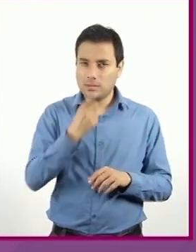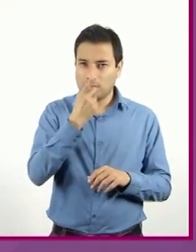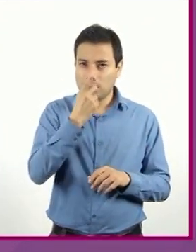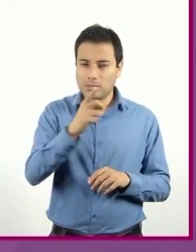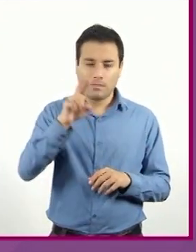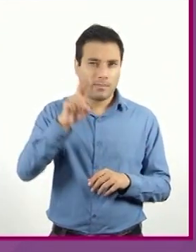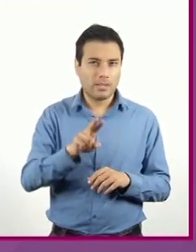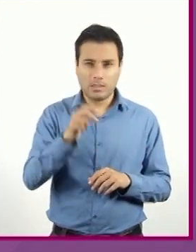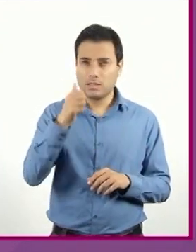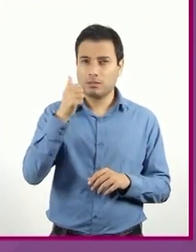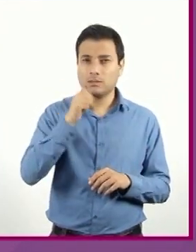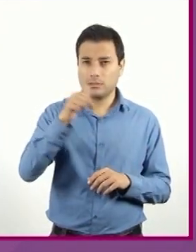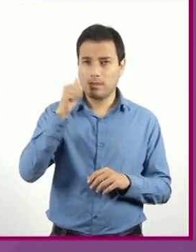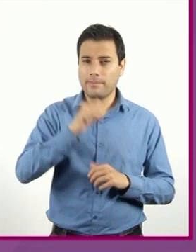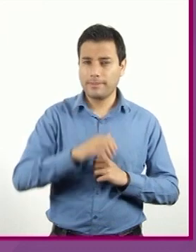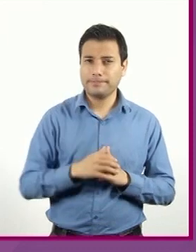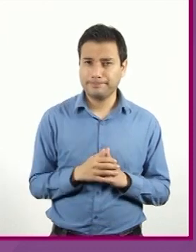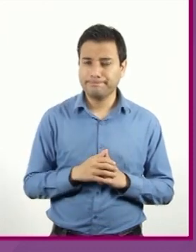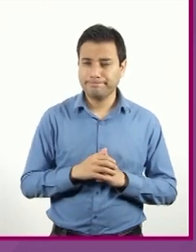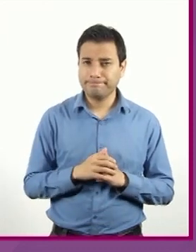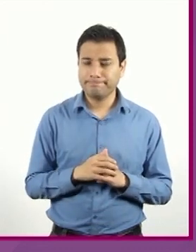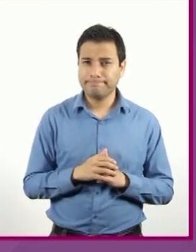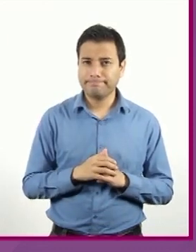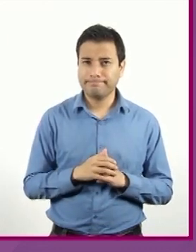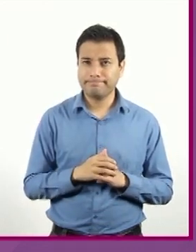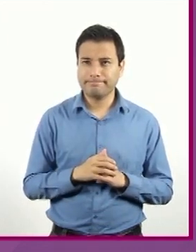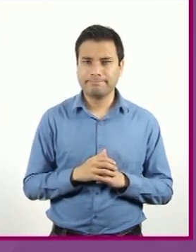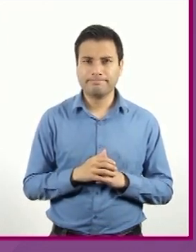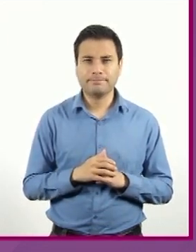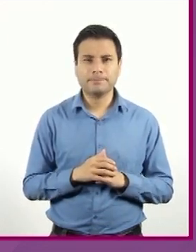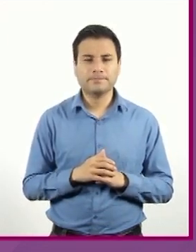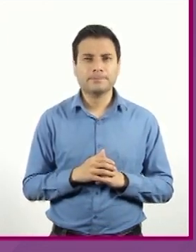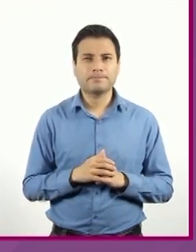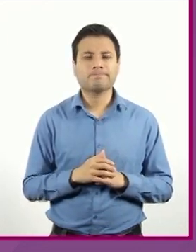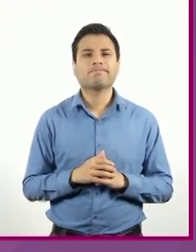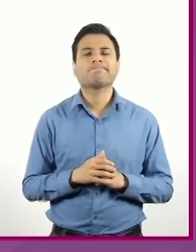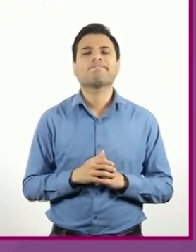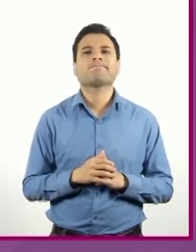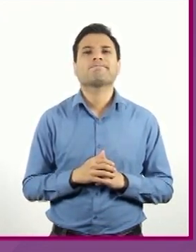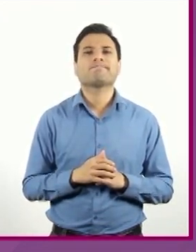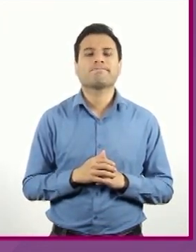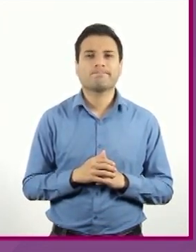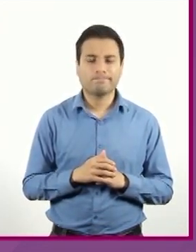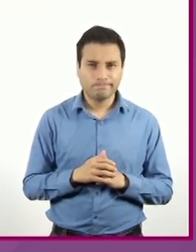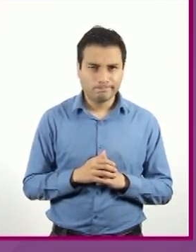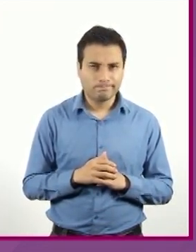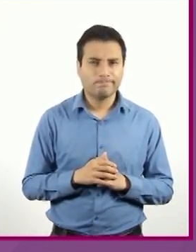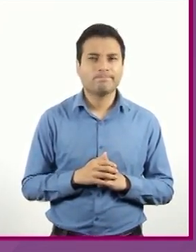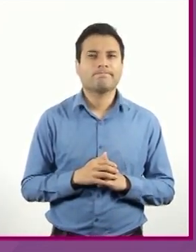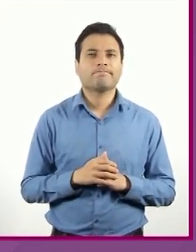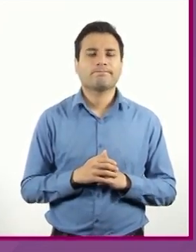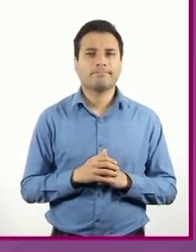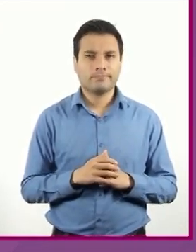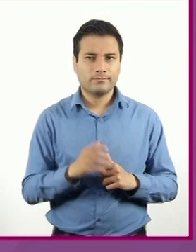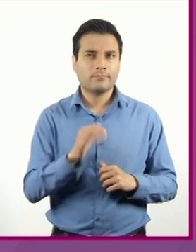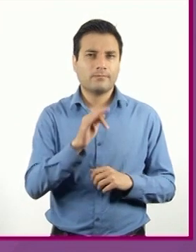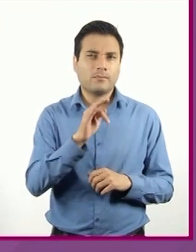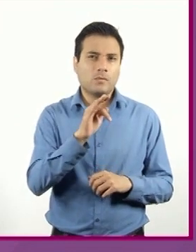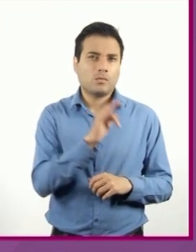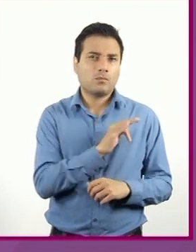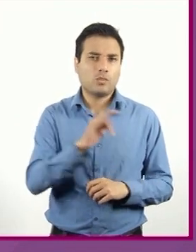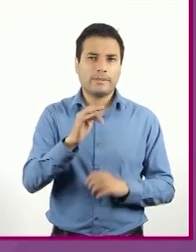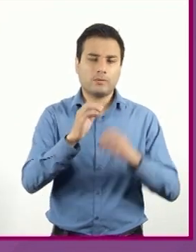estamos diciendo quiénes somos. Y también queda ahí el contacto, para que puedan comunicarse con